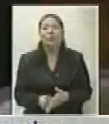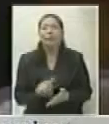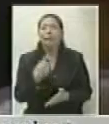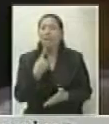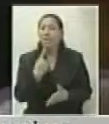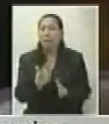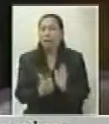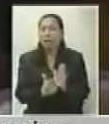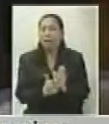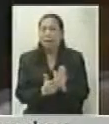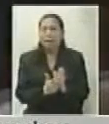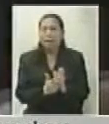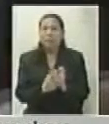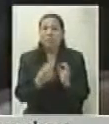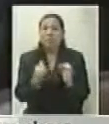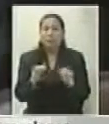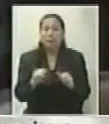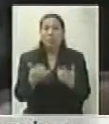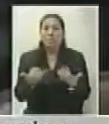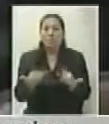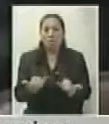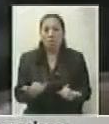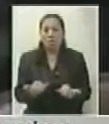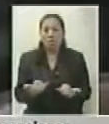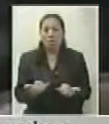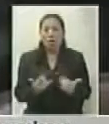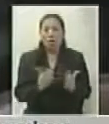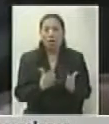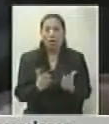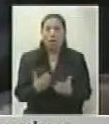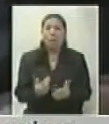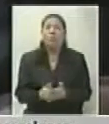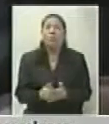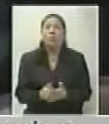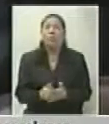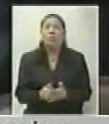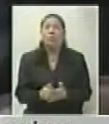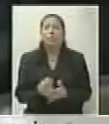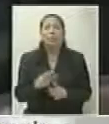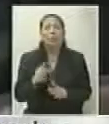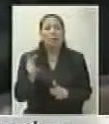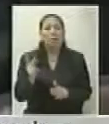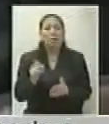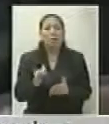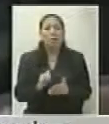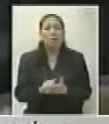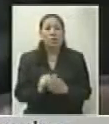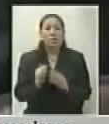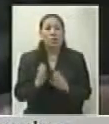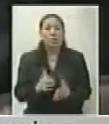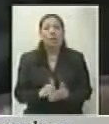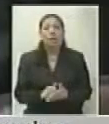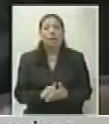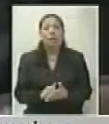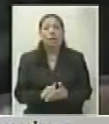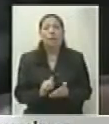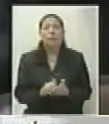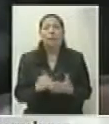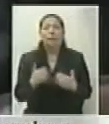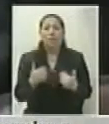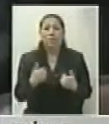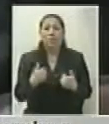dicen las leyes. Si hoy en día armamos una relación de profesores que han sido condenados y que